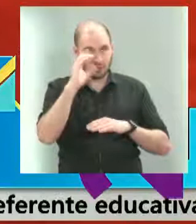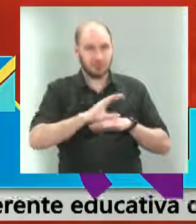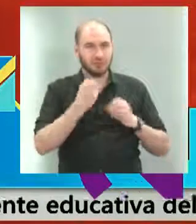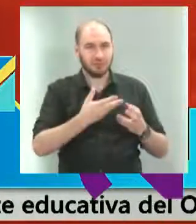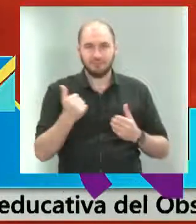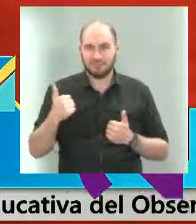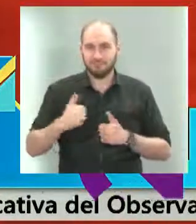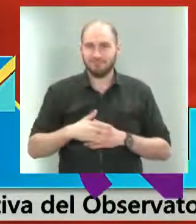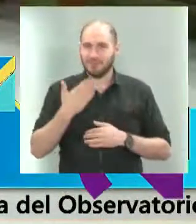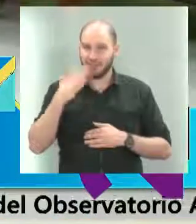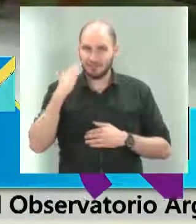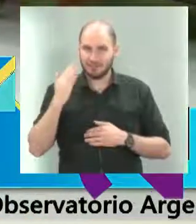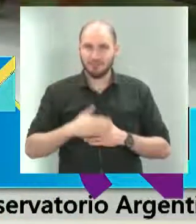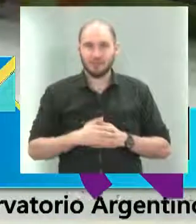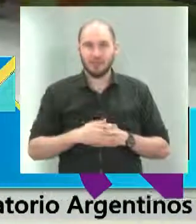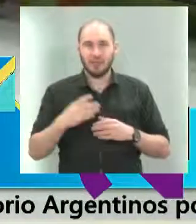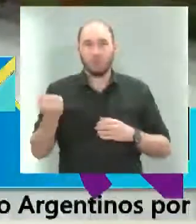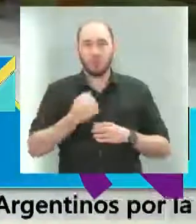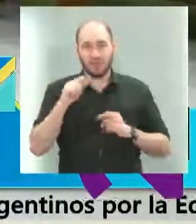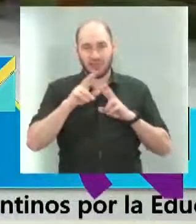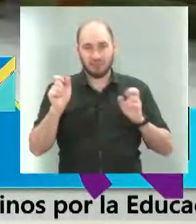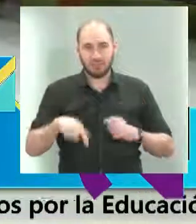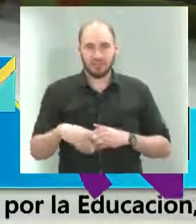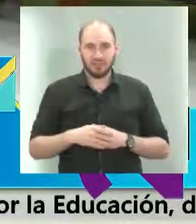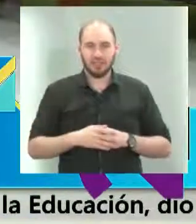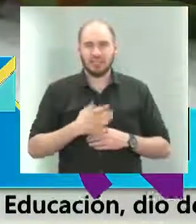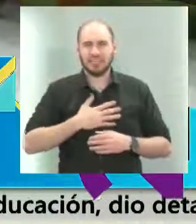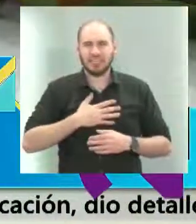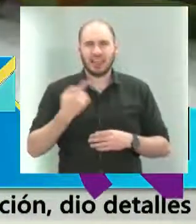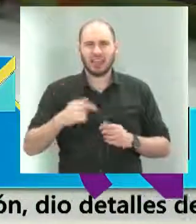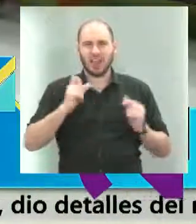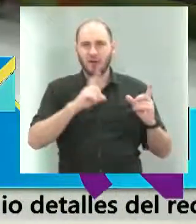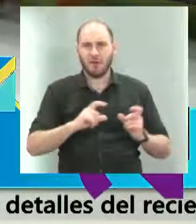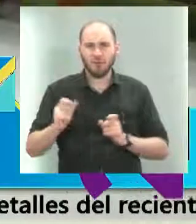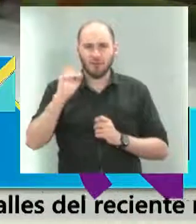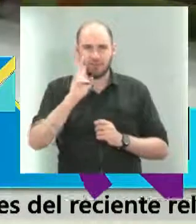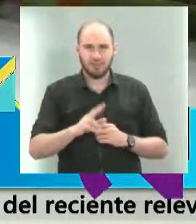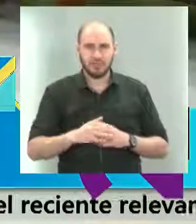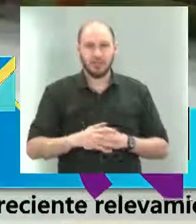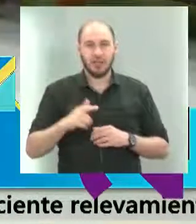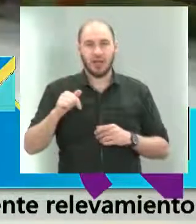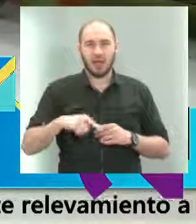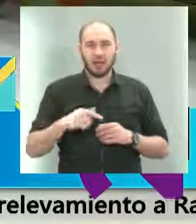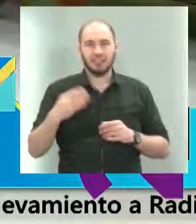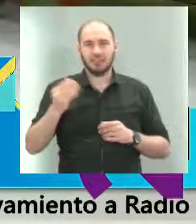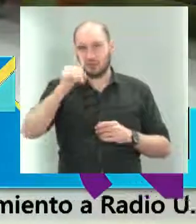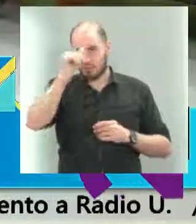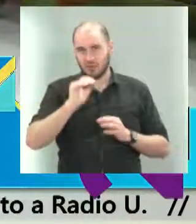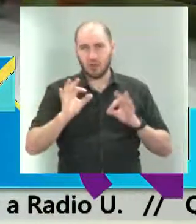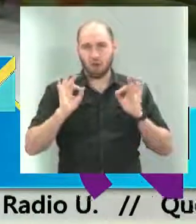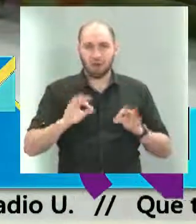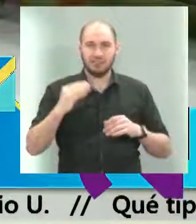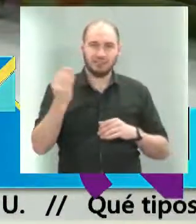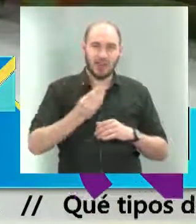Bien, buenas tardes. Fundamentalmente esto, ¿no? ¿Qué le generan estas imágenes que estuvimos viendo a lo largo de todo el fin de semana, tanto